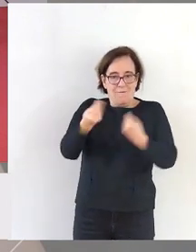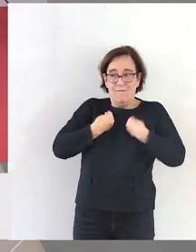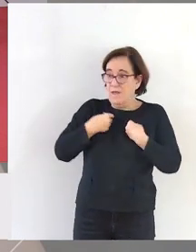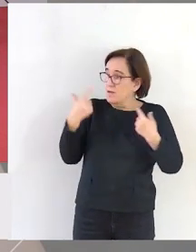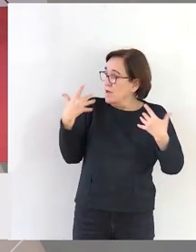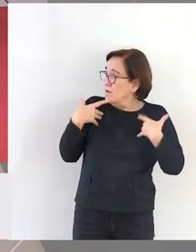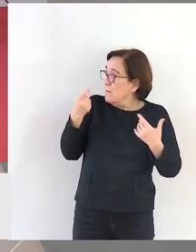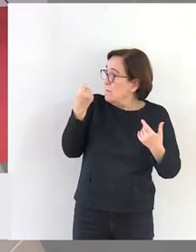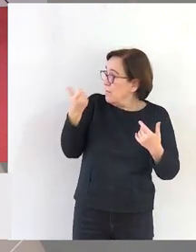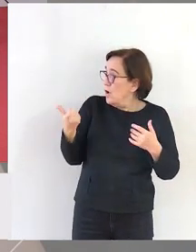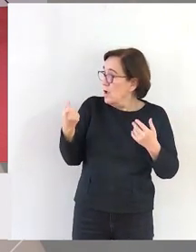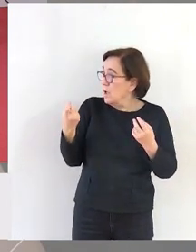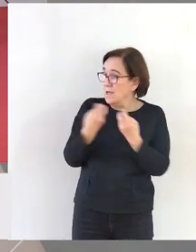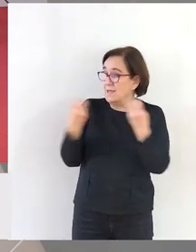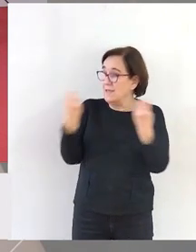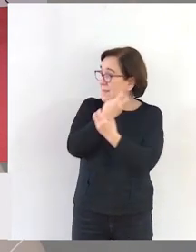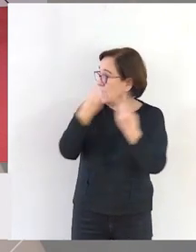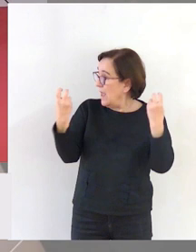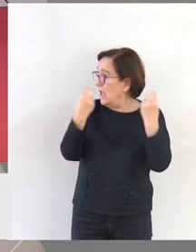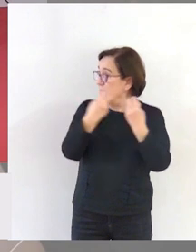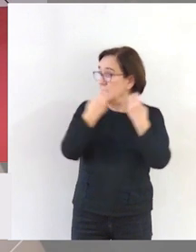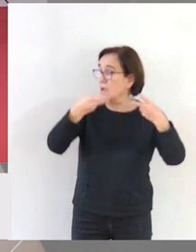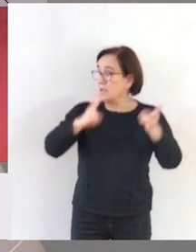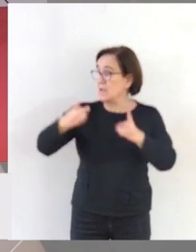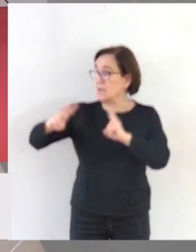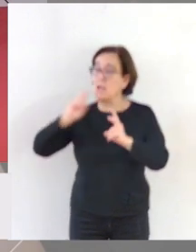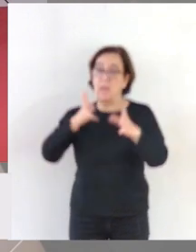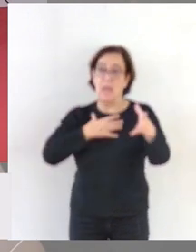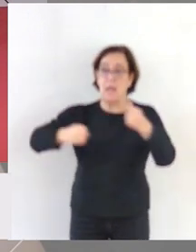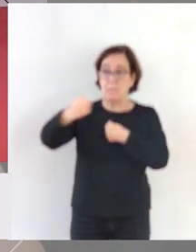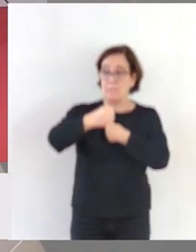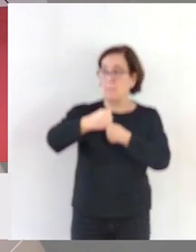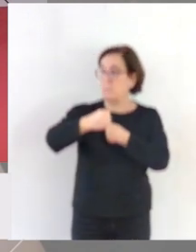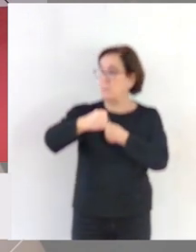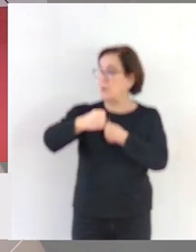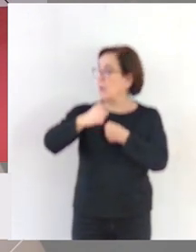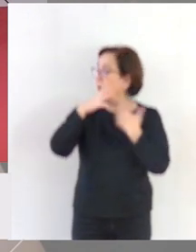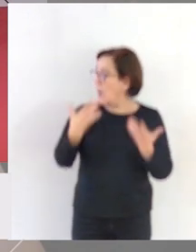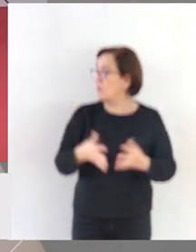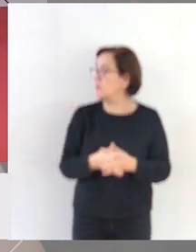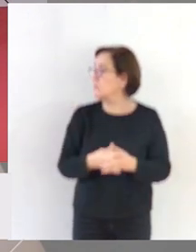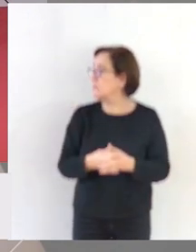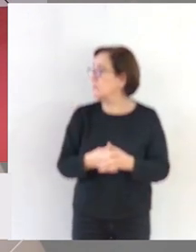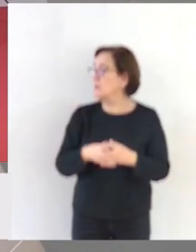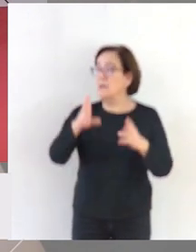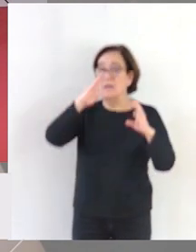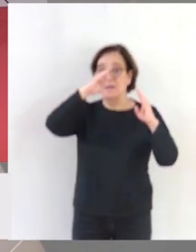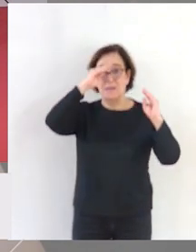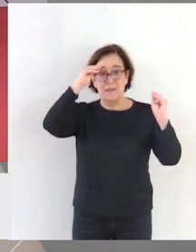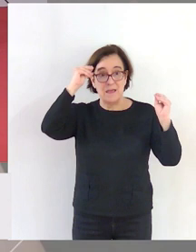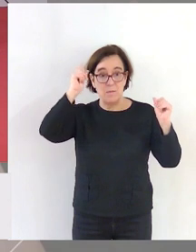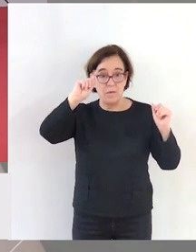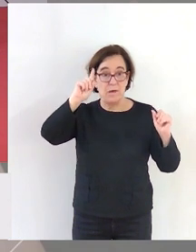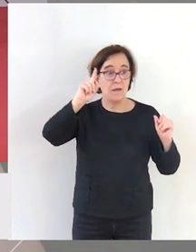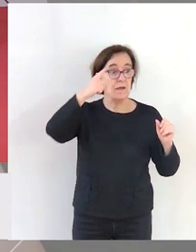sufrido un poquito cambiando de silla sí o no Eh bueno pues hemos empatizado con respecto a lo que viene ahora antes de que se me olv de que sepáis